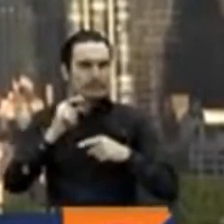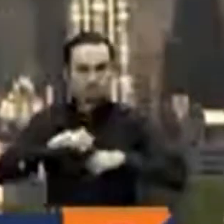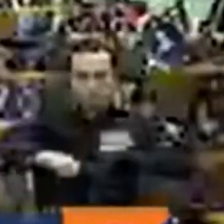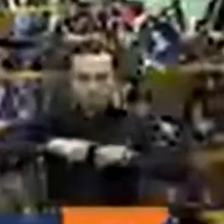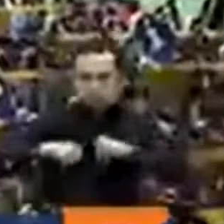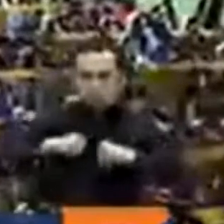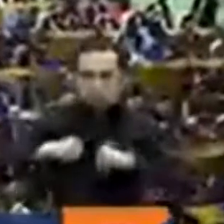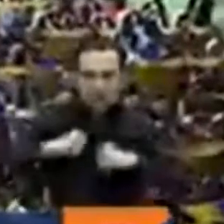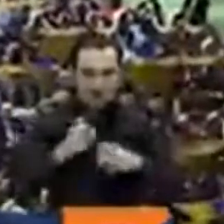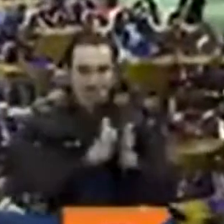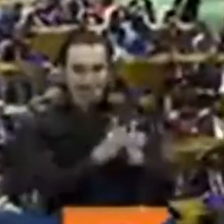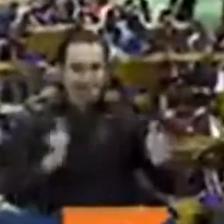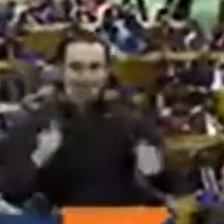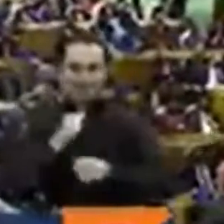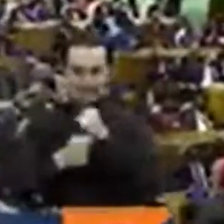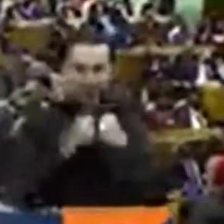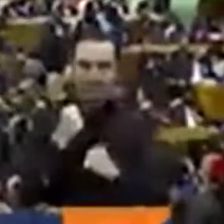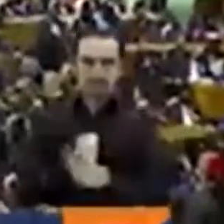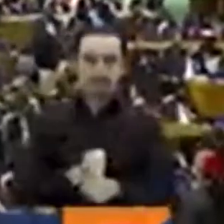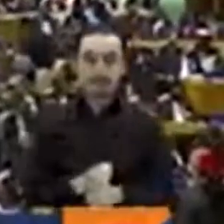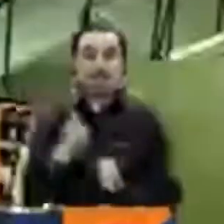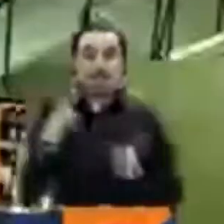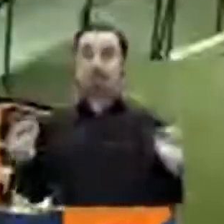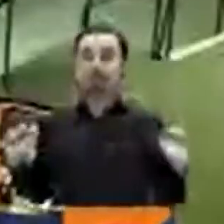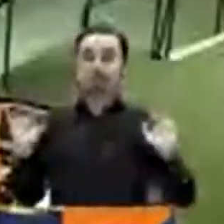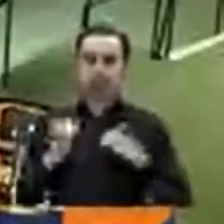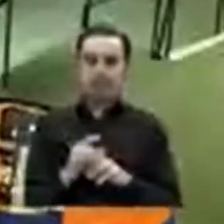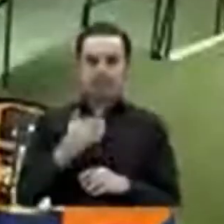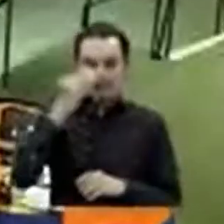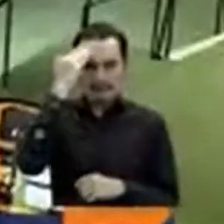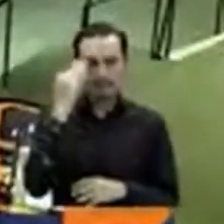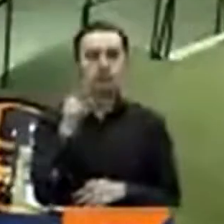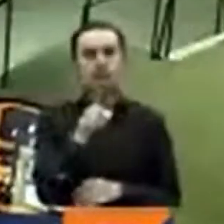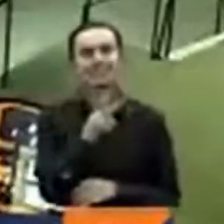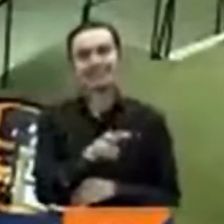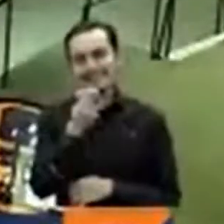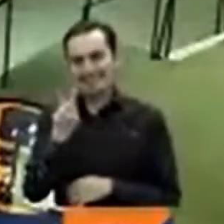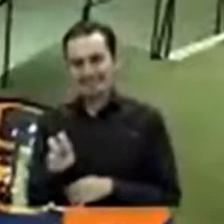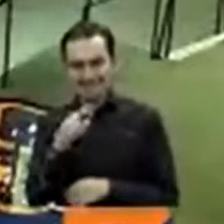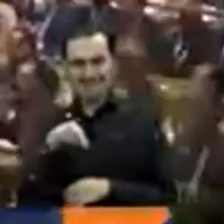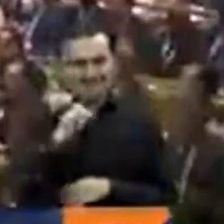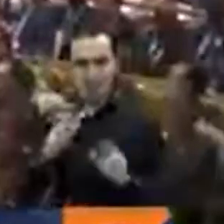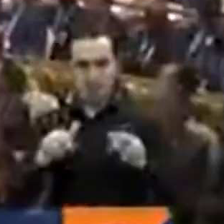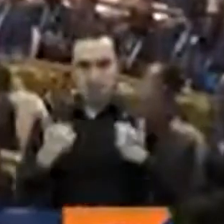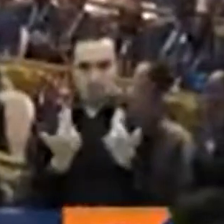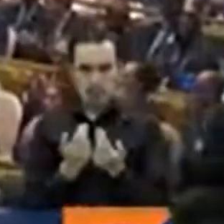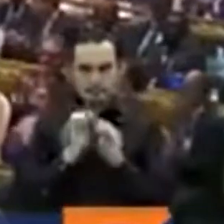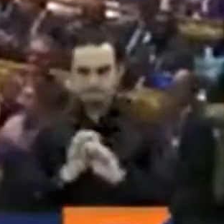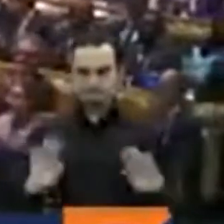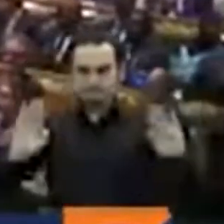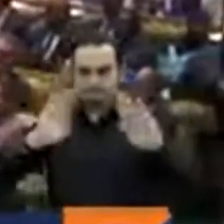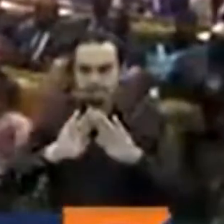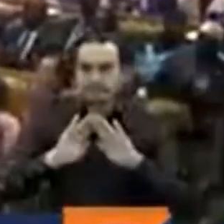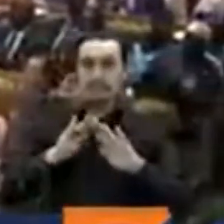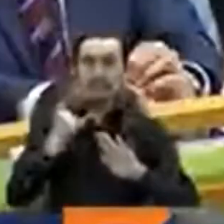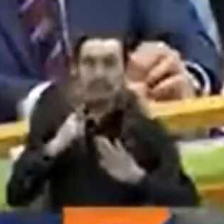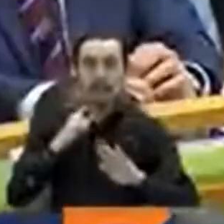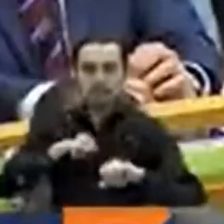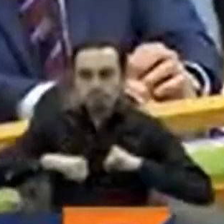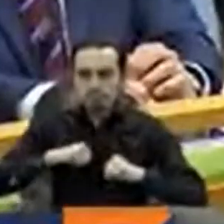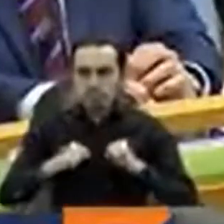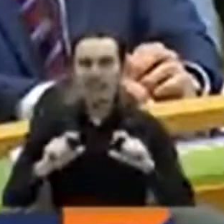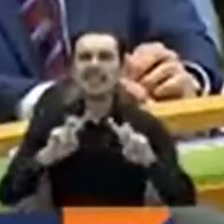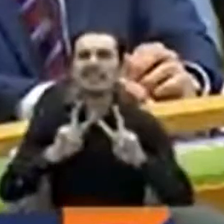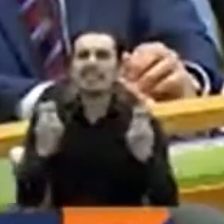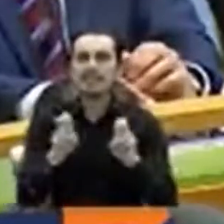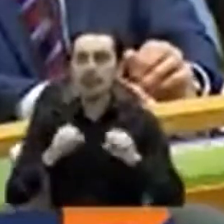agitada del año y una casi sui generis porque si bien es la edición número 77 de la Asamblea General de Naciones Unidas, es una que habla de la